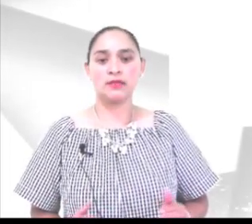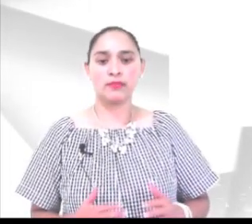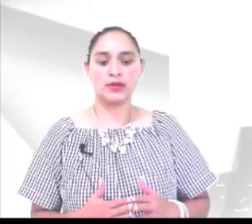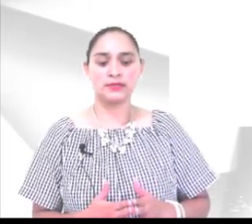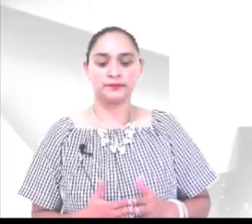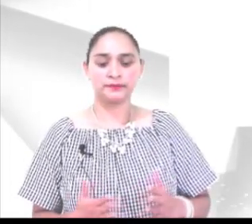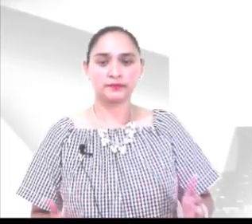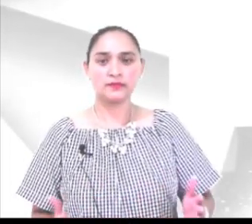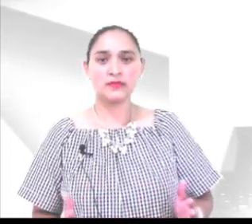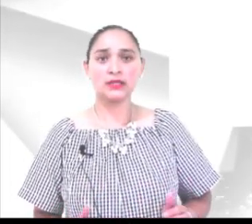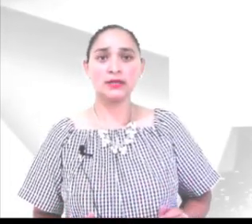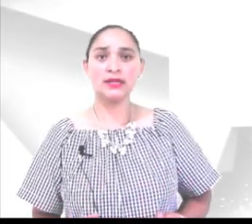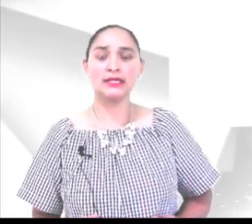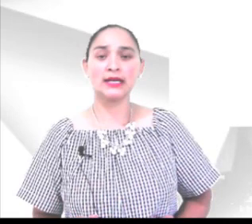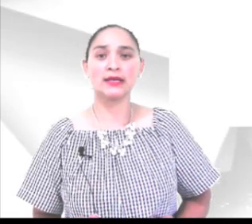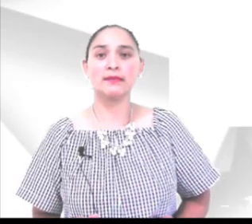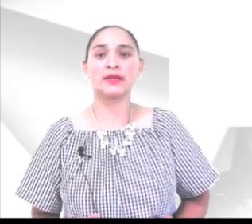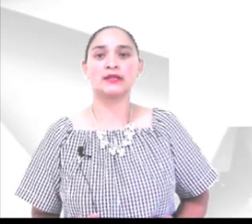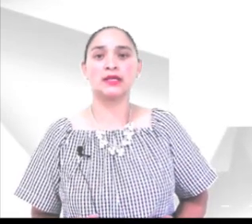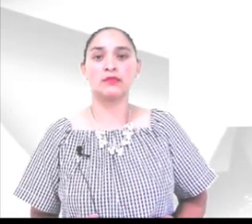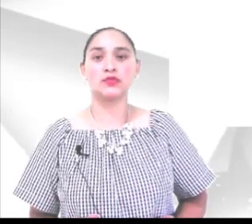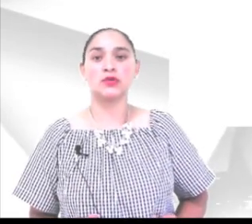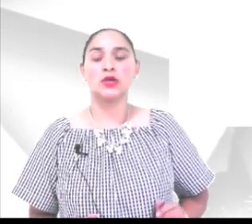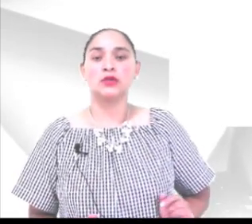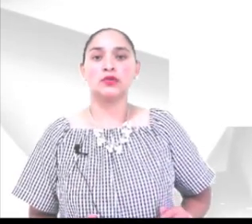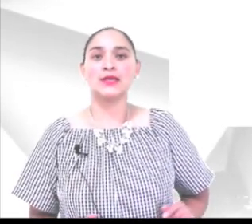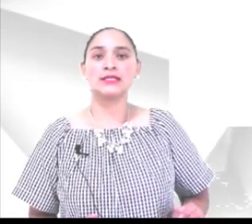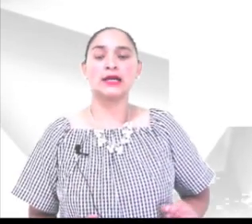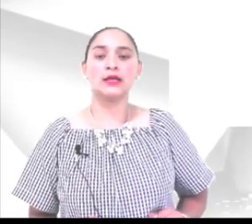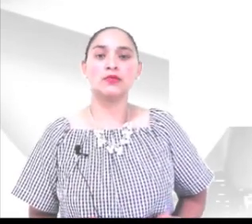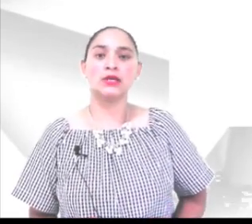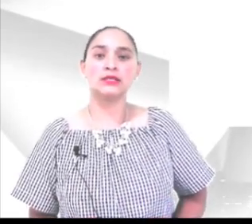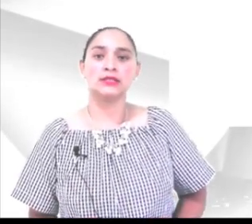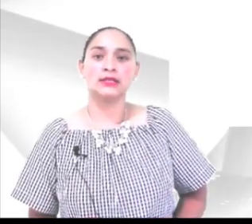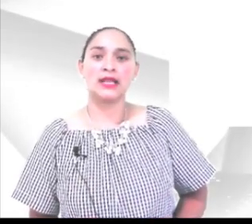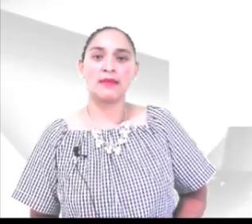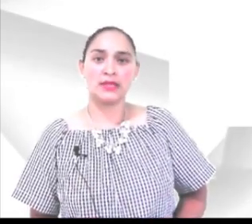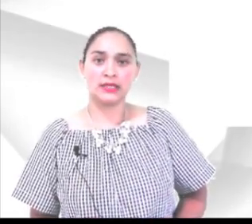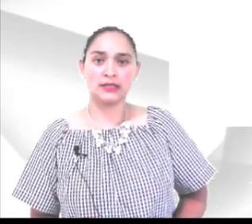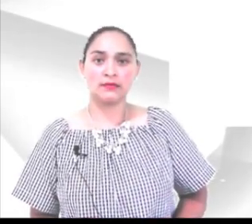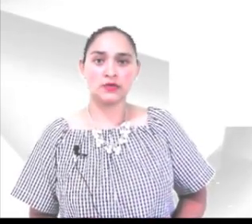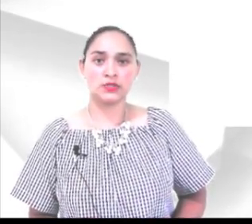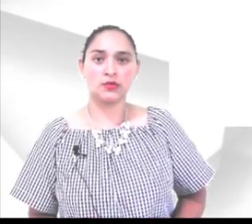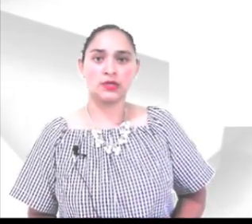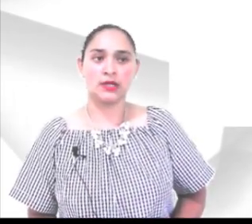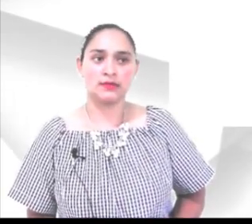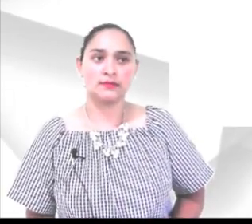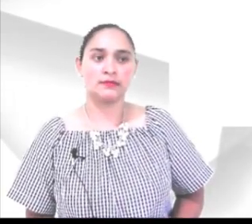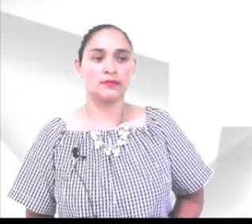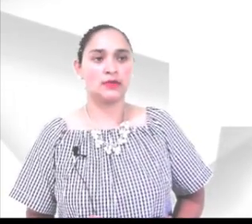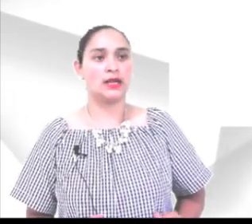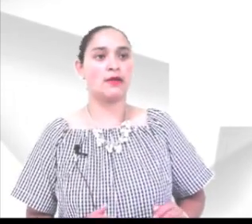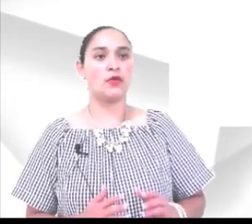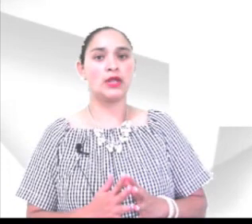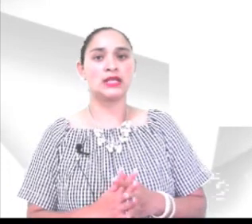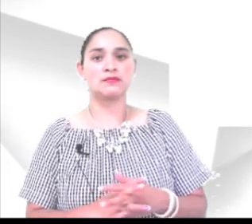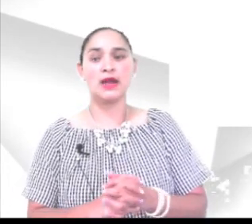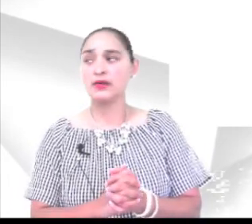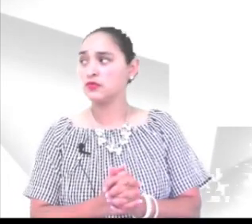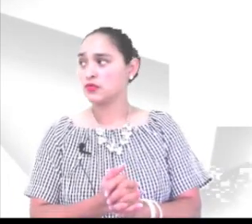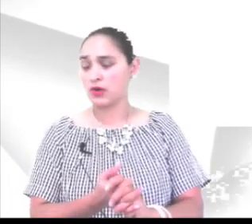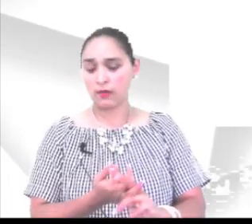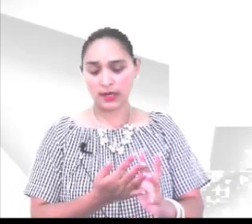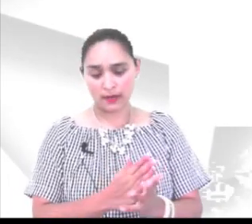vamos a hacer? Pues de manera que practiquemos todas y cada una de las medidas de bioseguridad. El lavado de